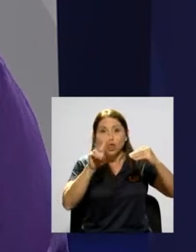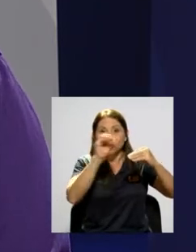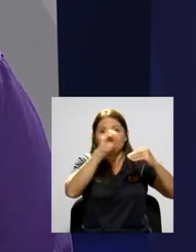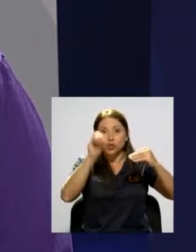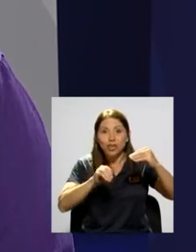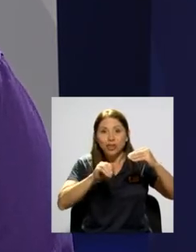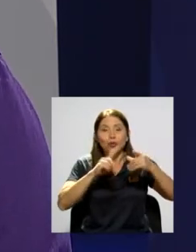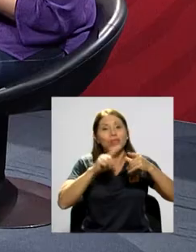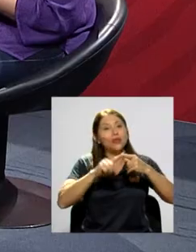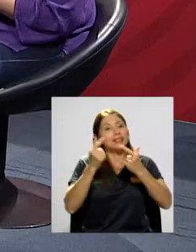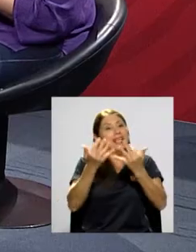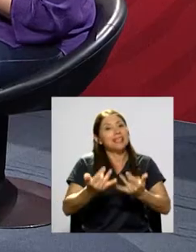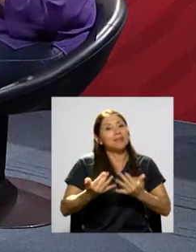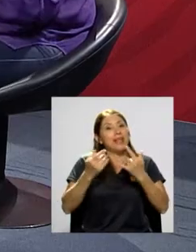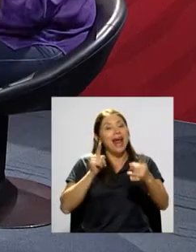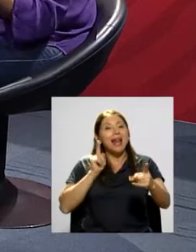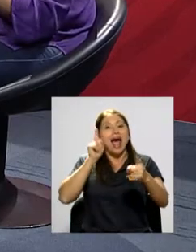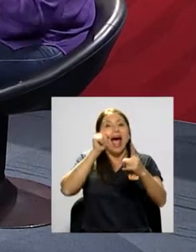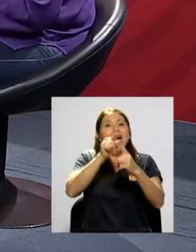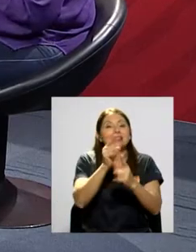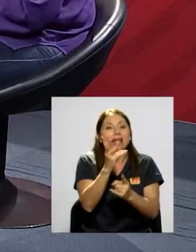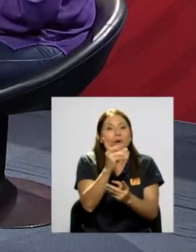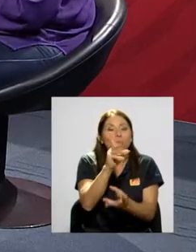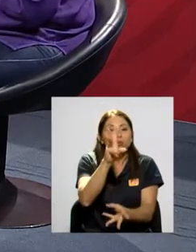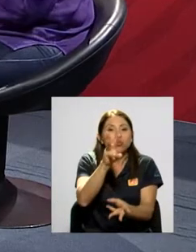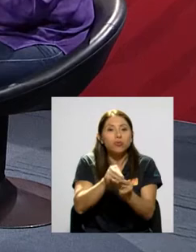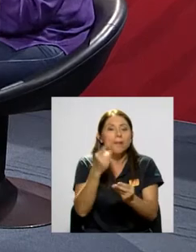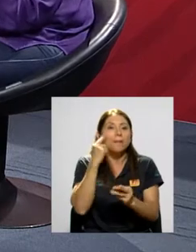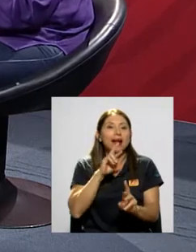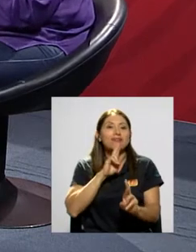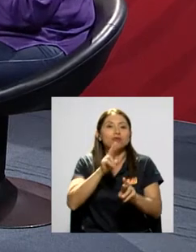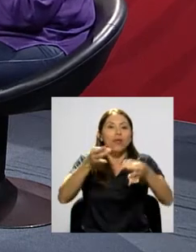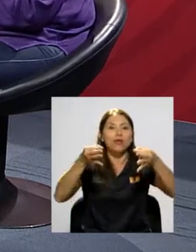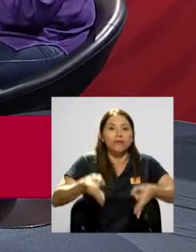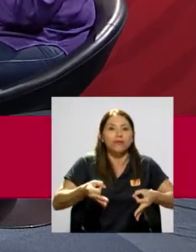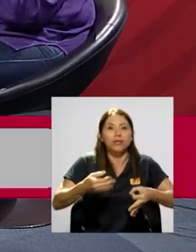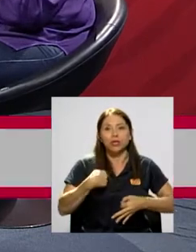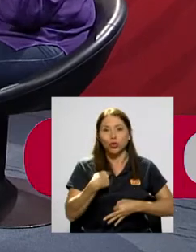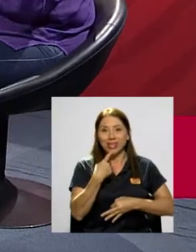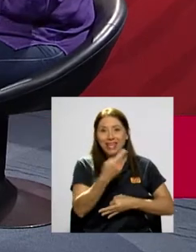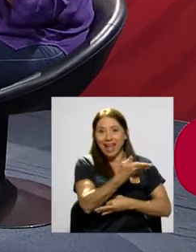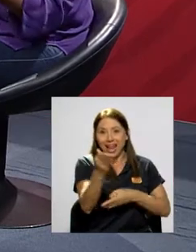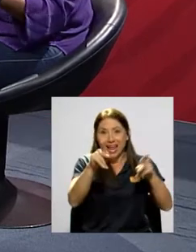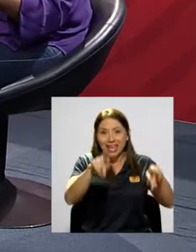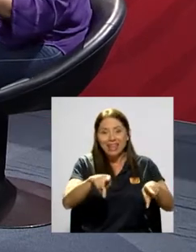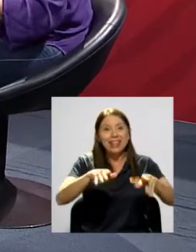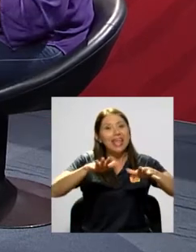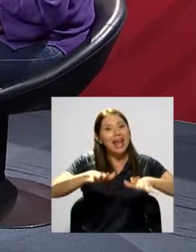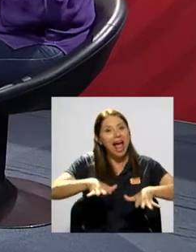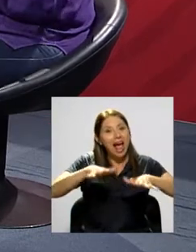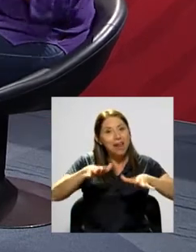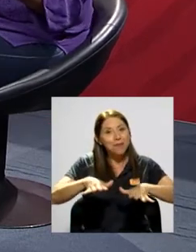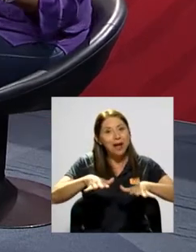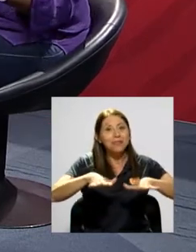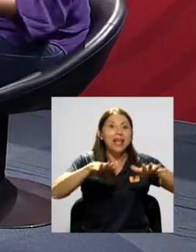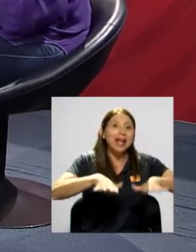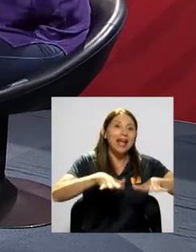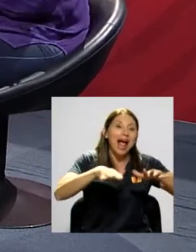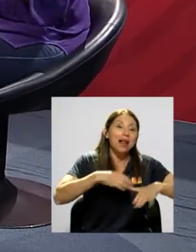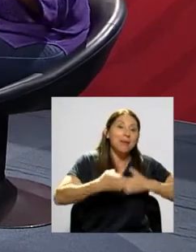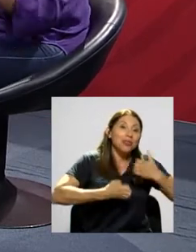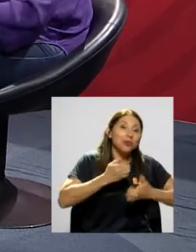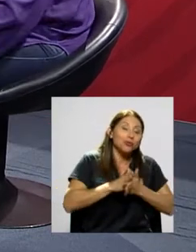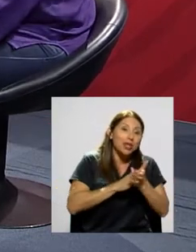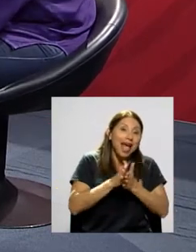resultado definitivo. Entonces, yo llamaría a la gente a tener calma, calma entusiasta o calma esperanzada, según